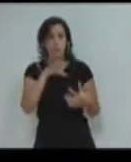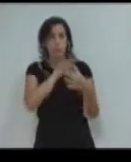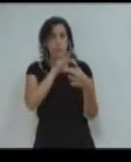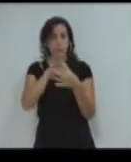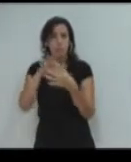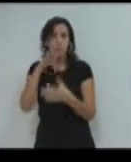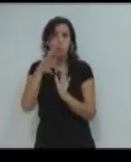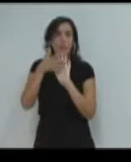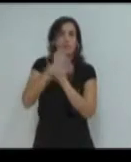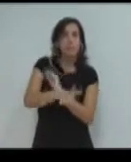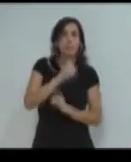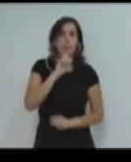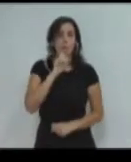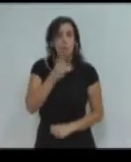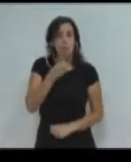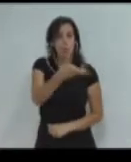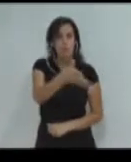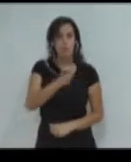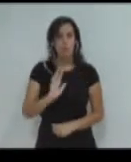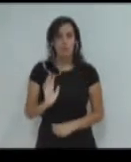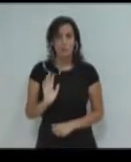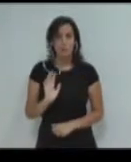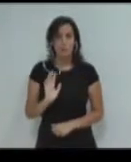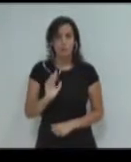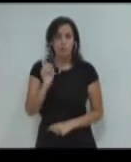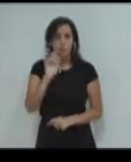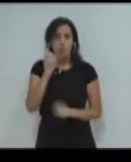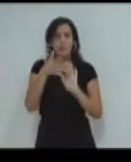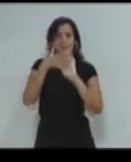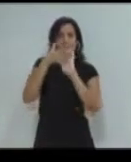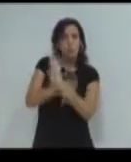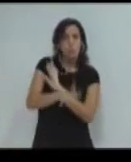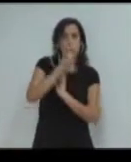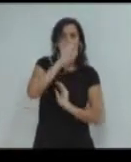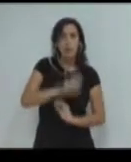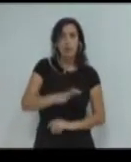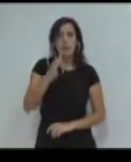así descritas, en vez de ir describiendo exactamente qué es lo que se ve en la